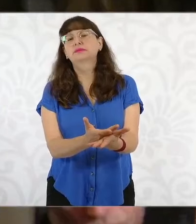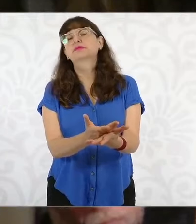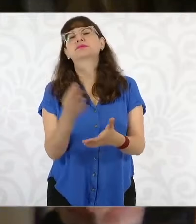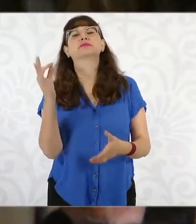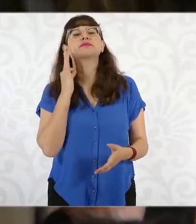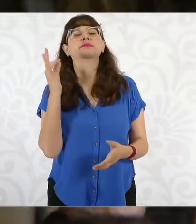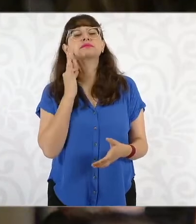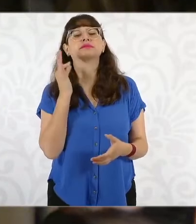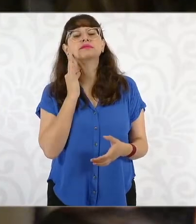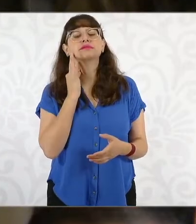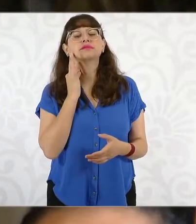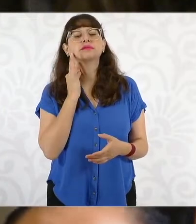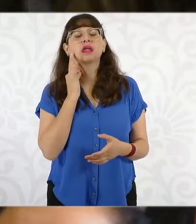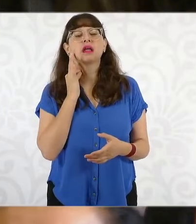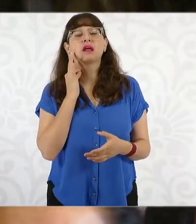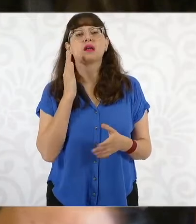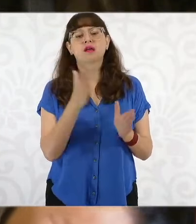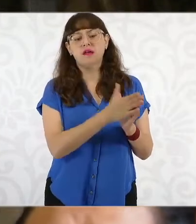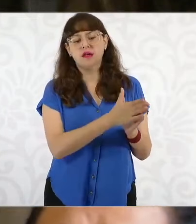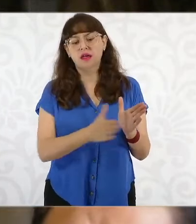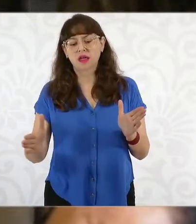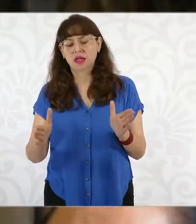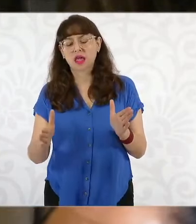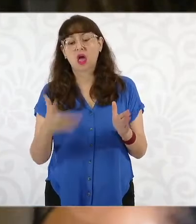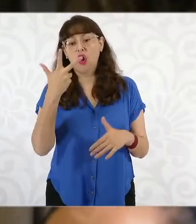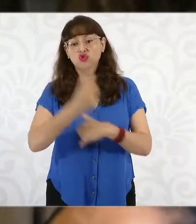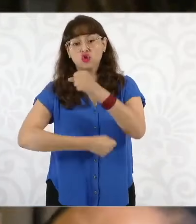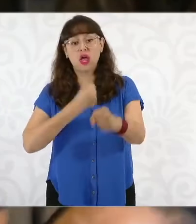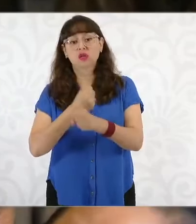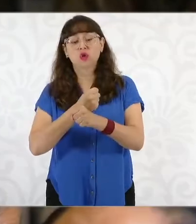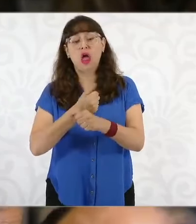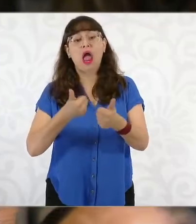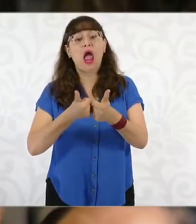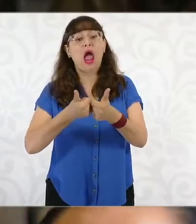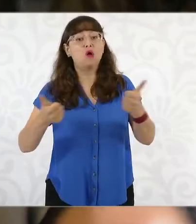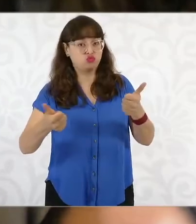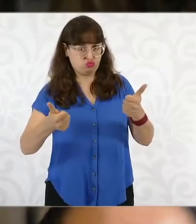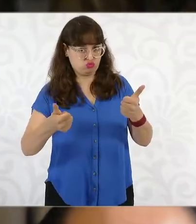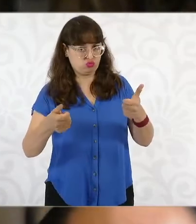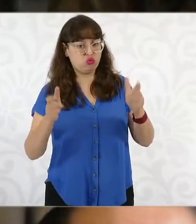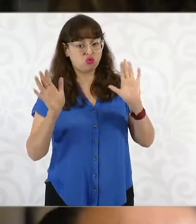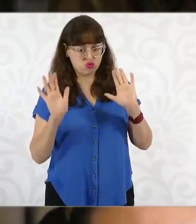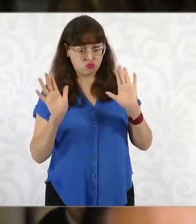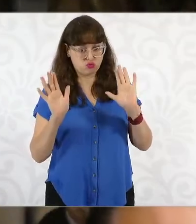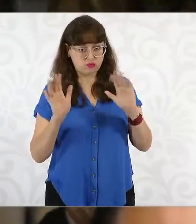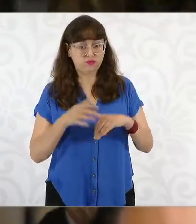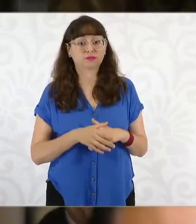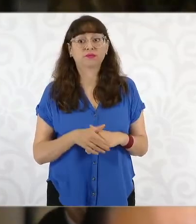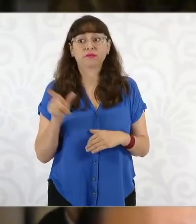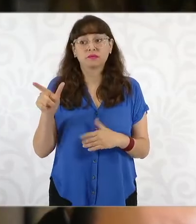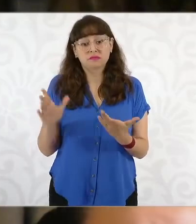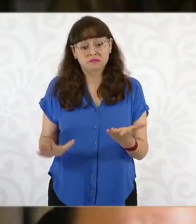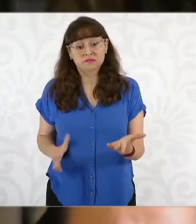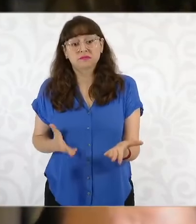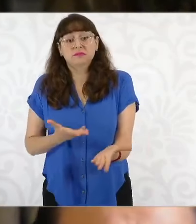autónomo transeccional, que sería por un periodo de 8 años. La reforma buscaría, según se cree o se